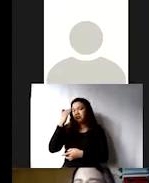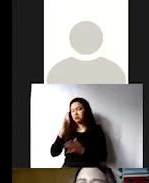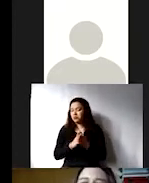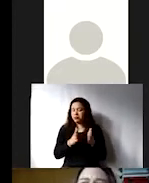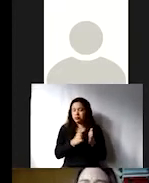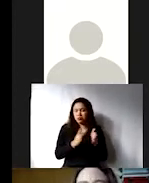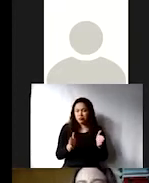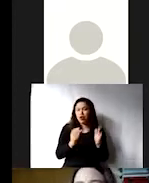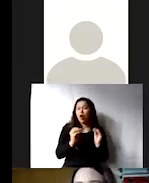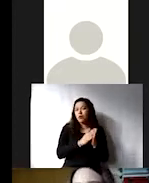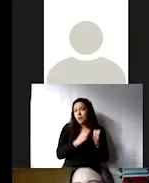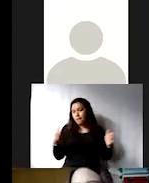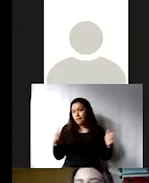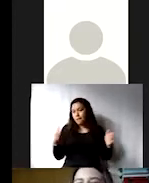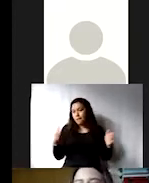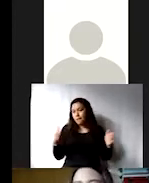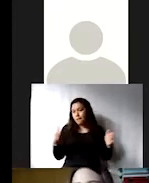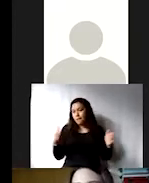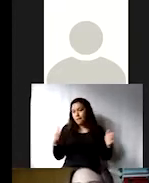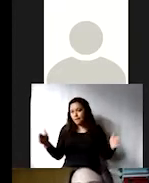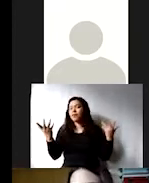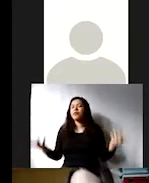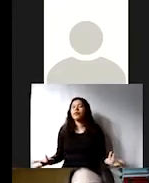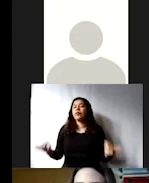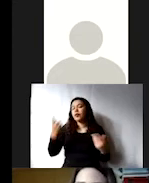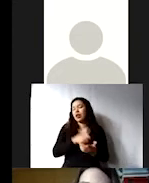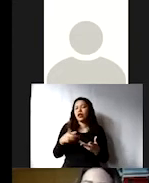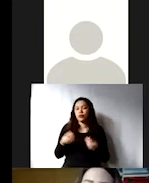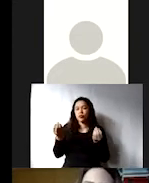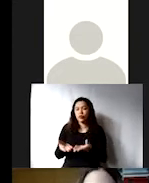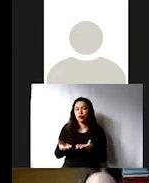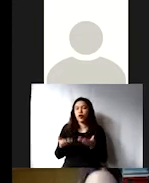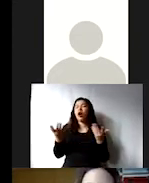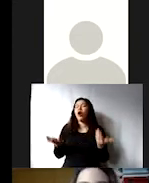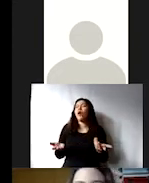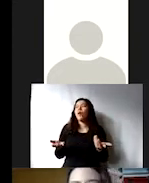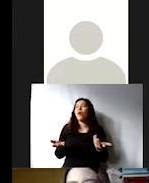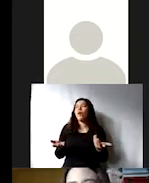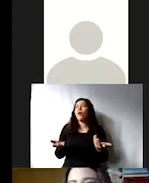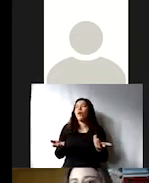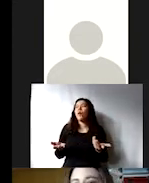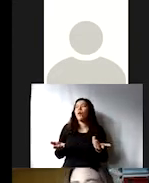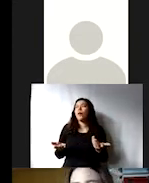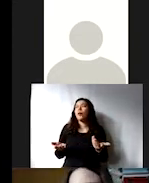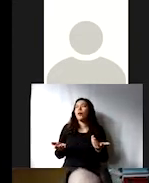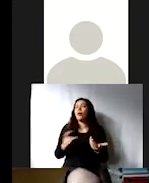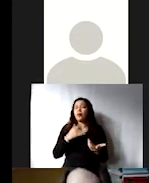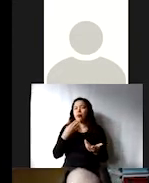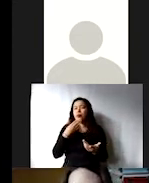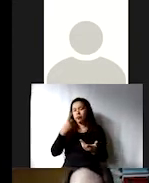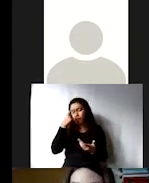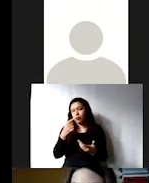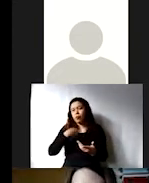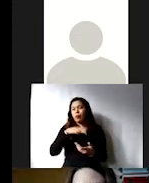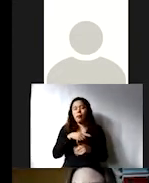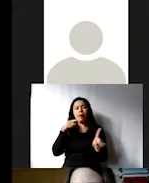pero que bueno, ya tenía este enfoque tanto de garantía de derechos como de pues también el bienestar,